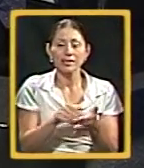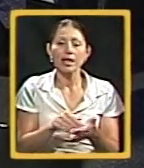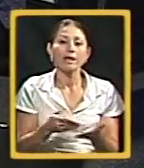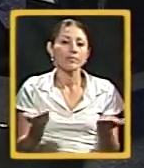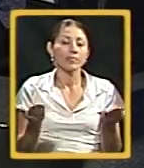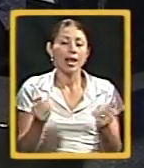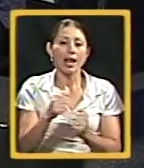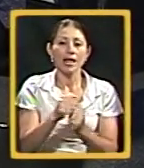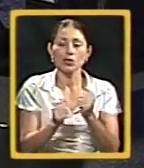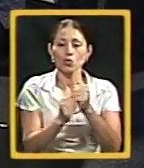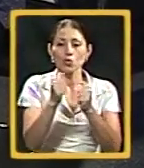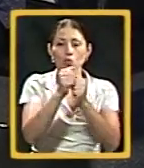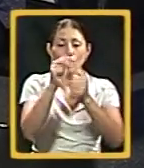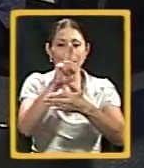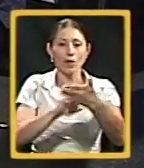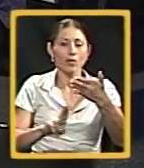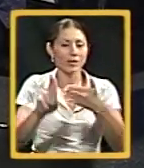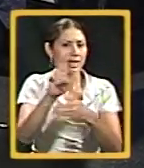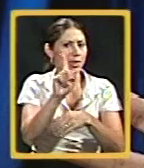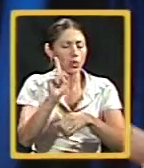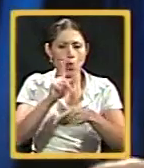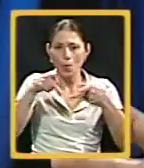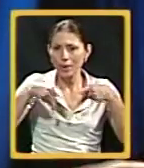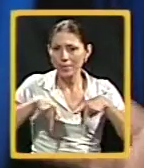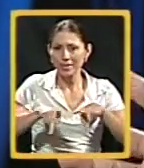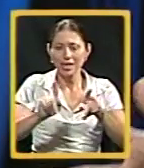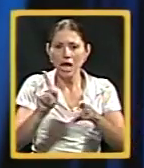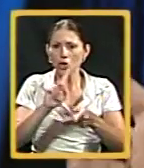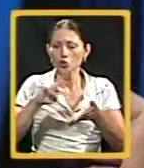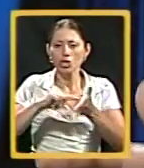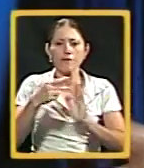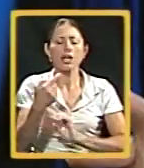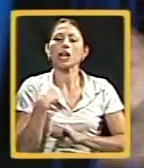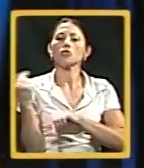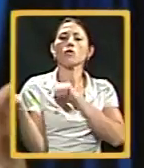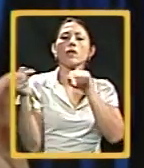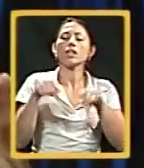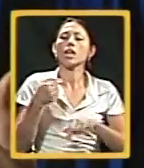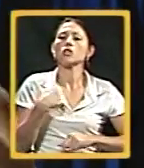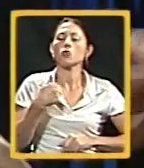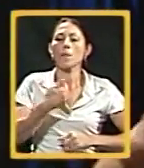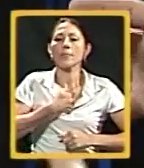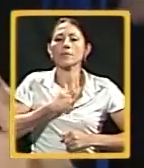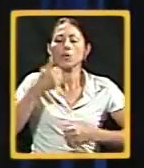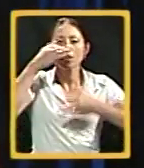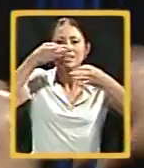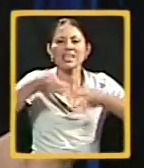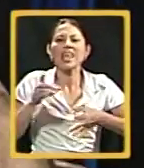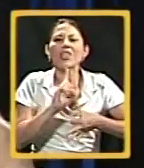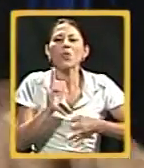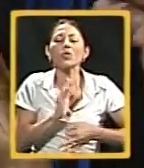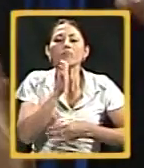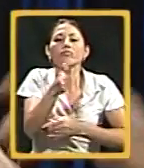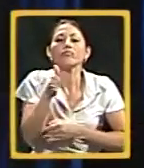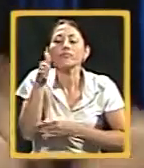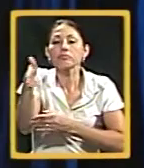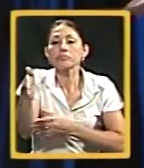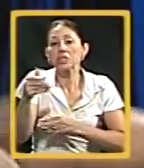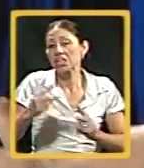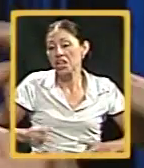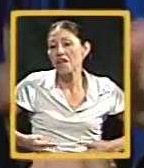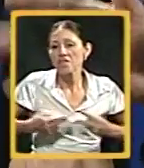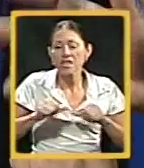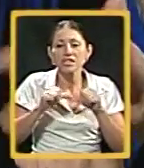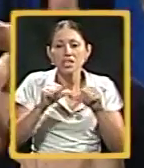de la universidad no lo permitía, no era que yo regresaba y decía dónde me quería ir, y la vida siguió y me fui